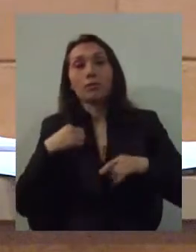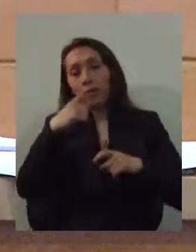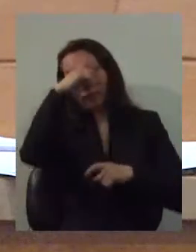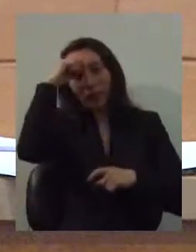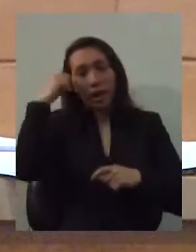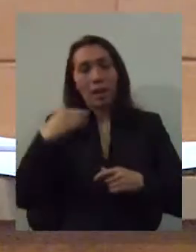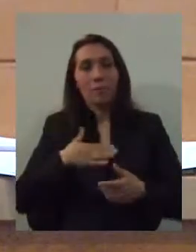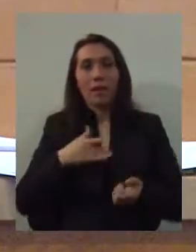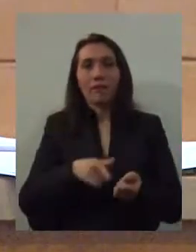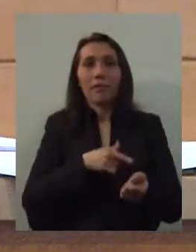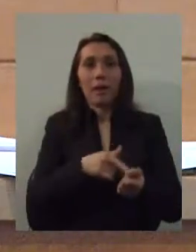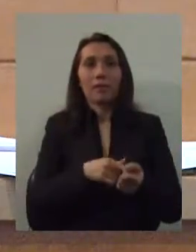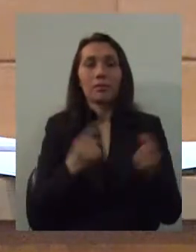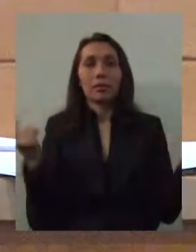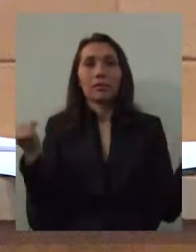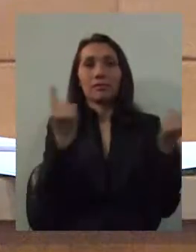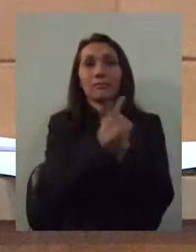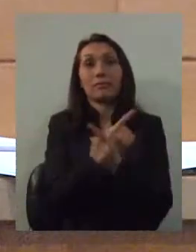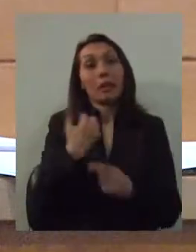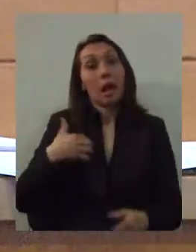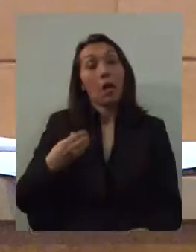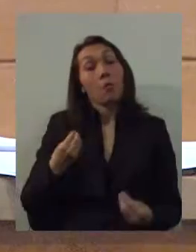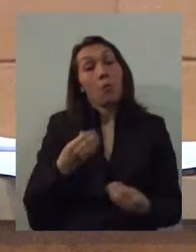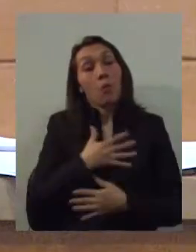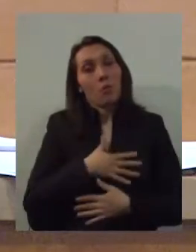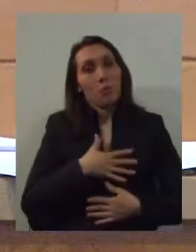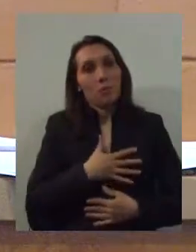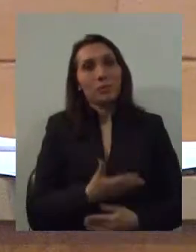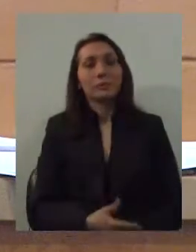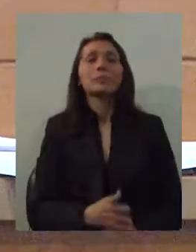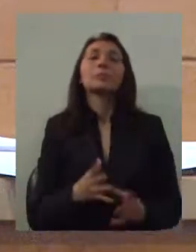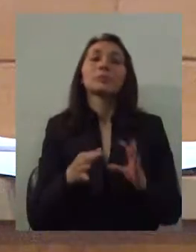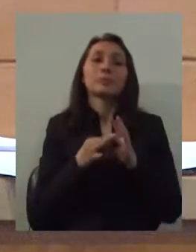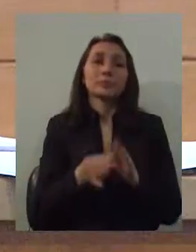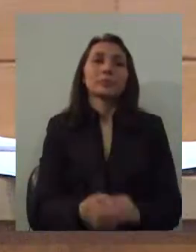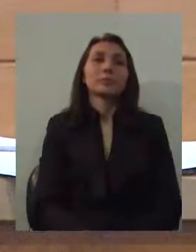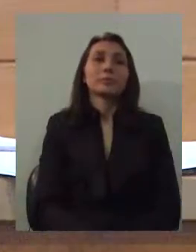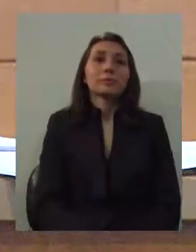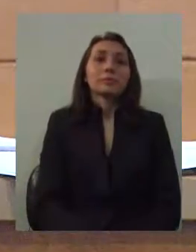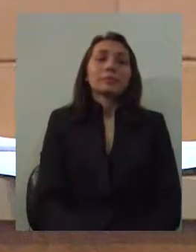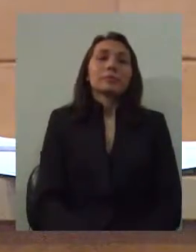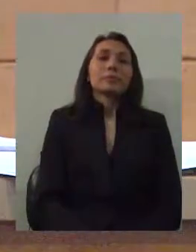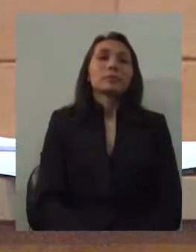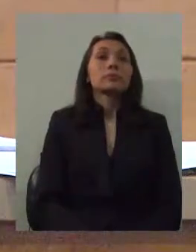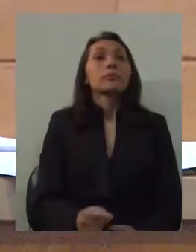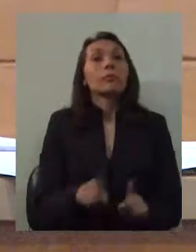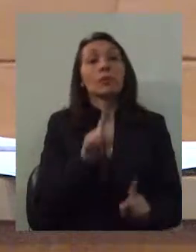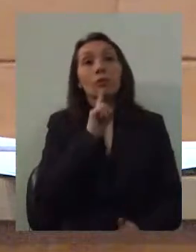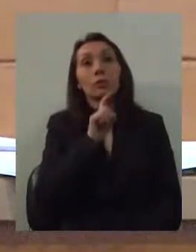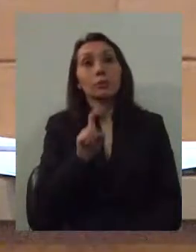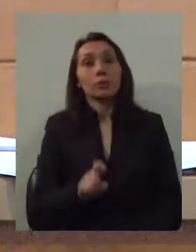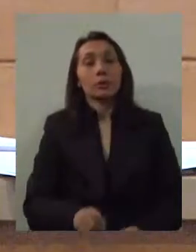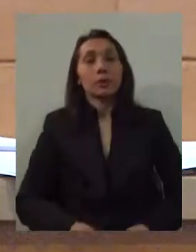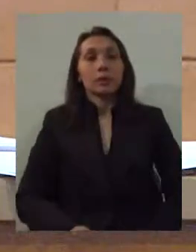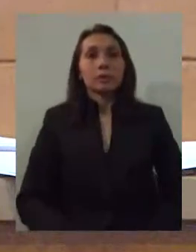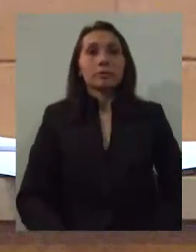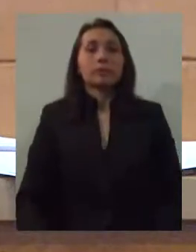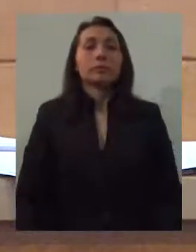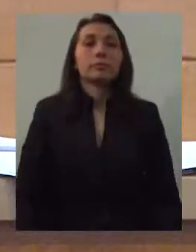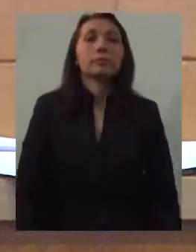familia a la Argentina. Sería muy grato. ¿Eh? Muchas gracias. ¿Alguna otra consulta?